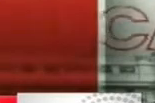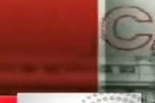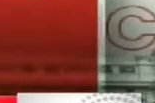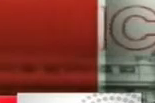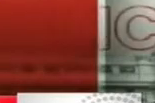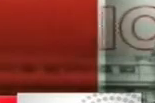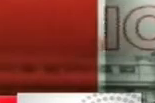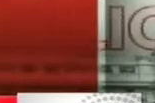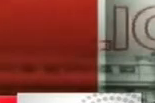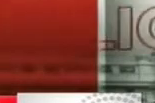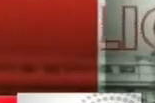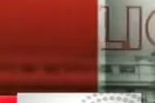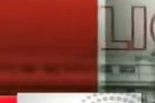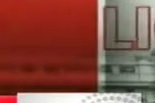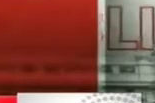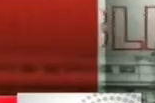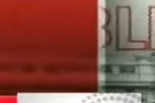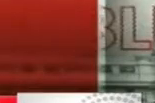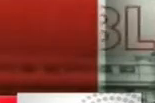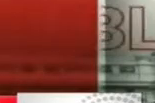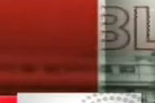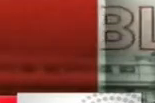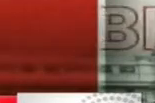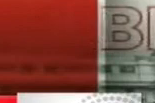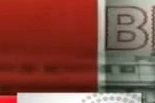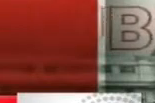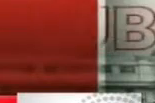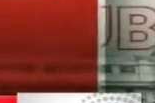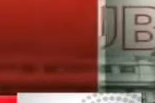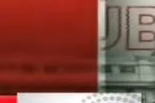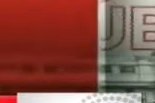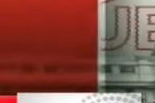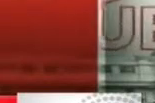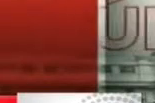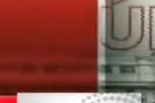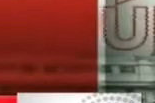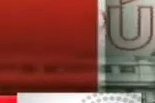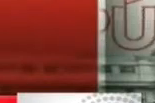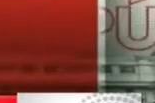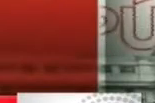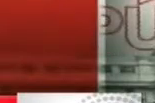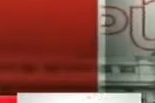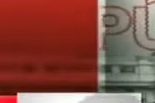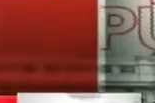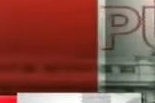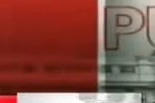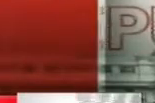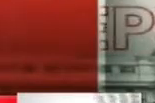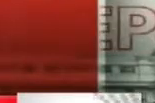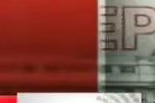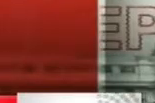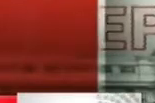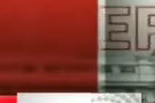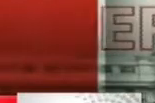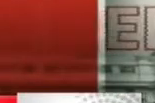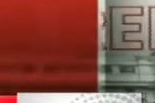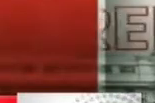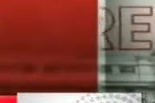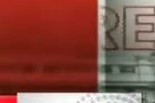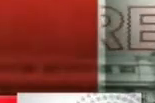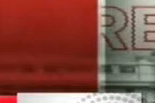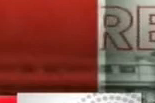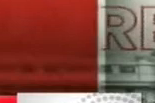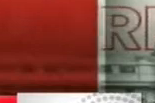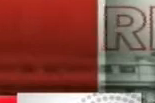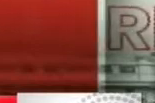48% con relación al PIB del año 2021. En esa línea, presidente, consulto al ministro a